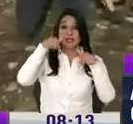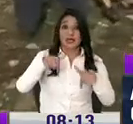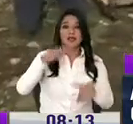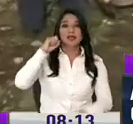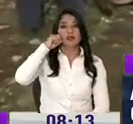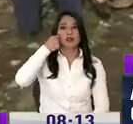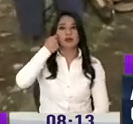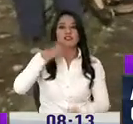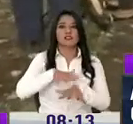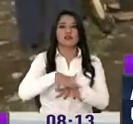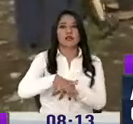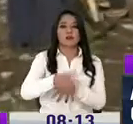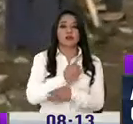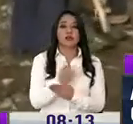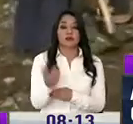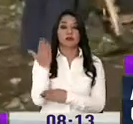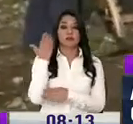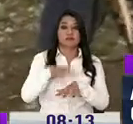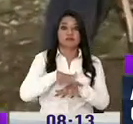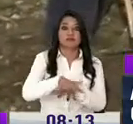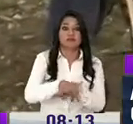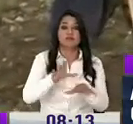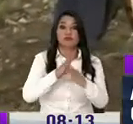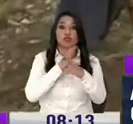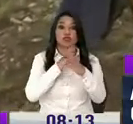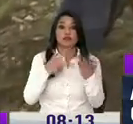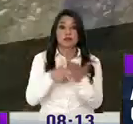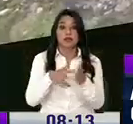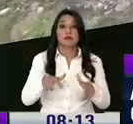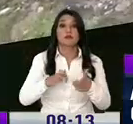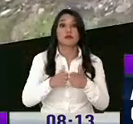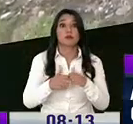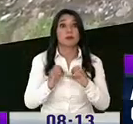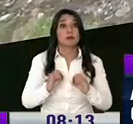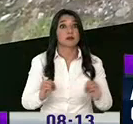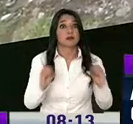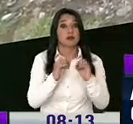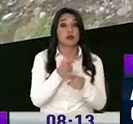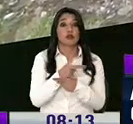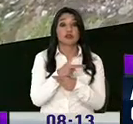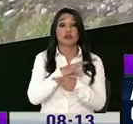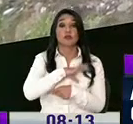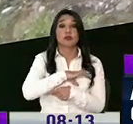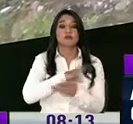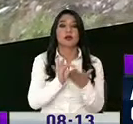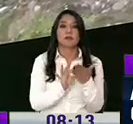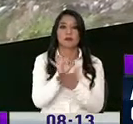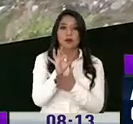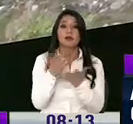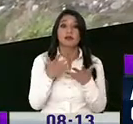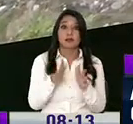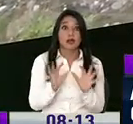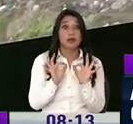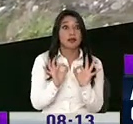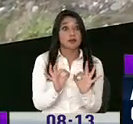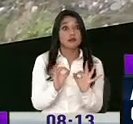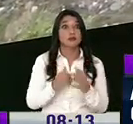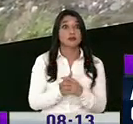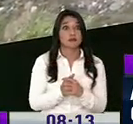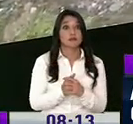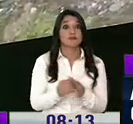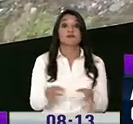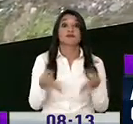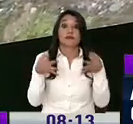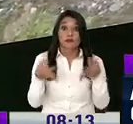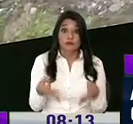recordemos, la semana pasada y las paradas de buses ya no son un problema. El Consejo Metropolitano aprobó también, me dicen, que ratificó